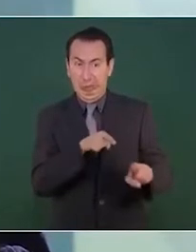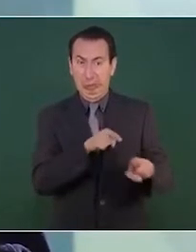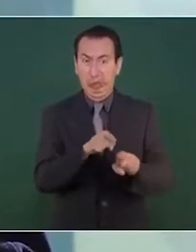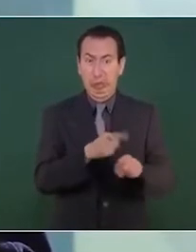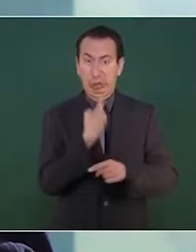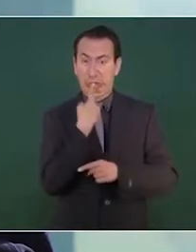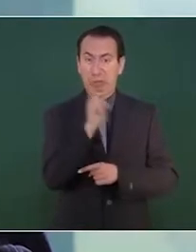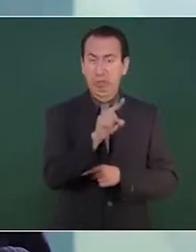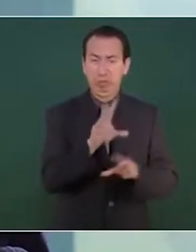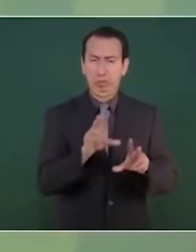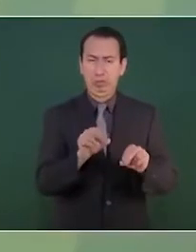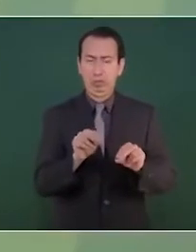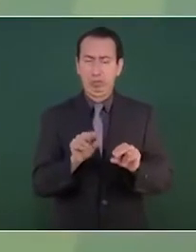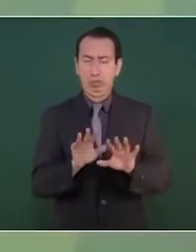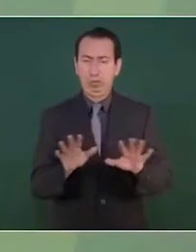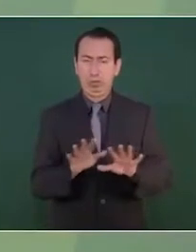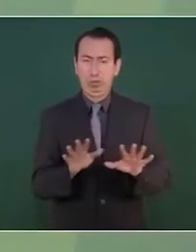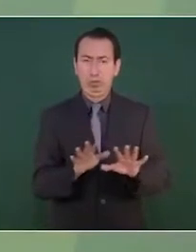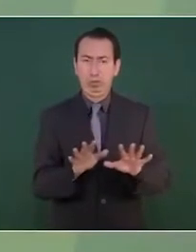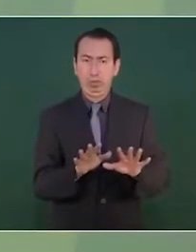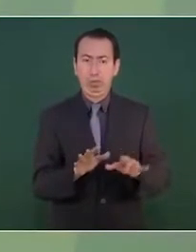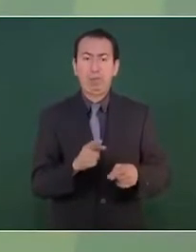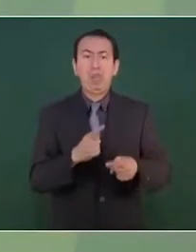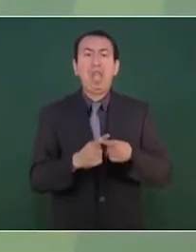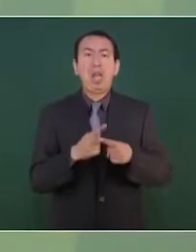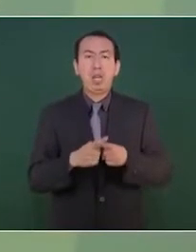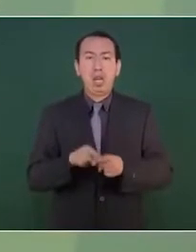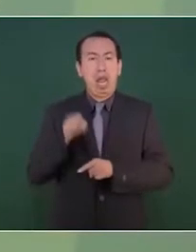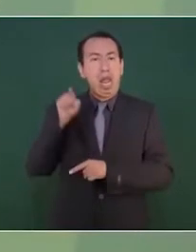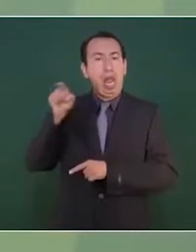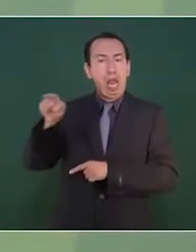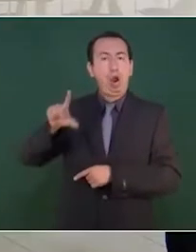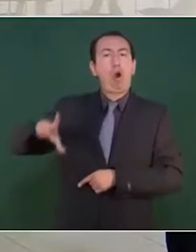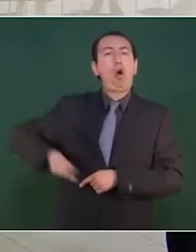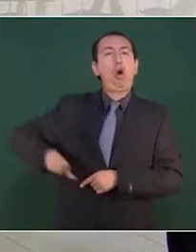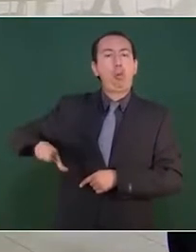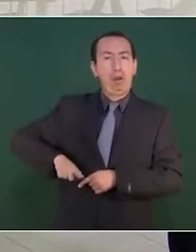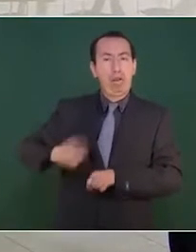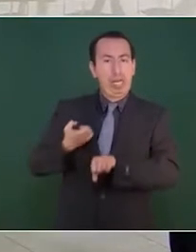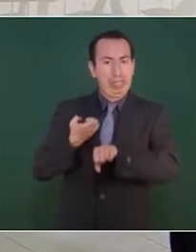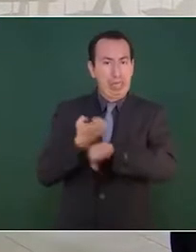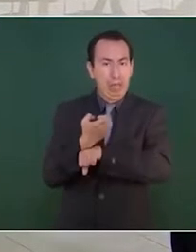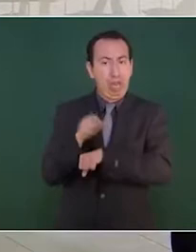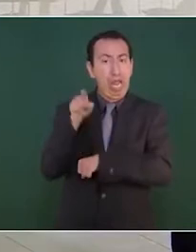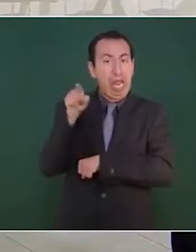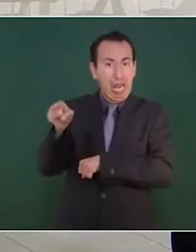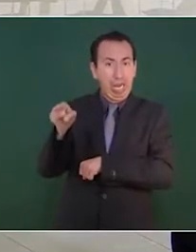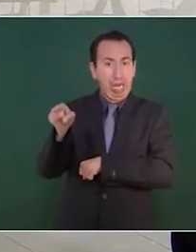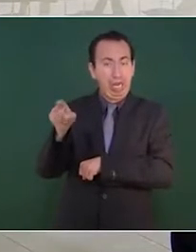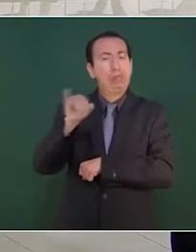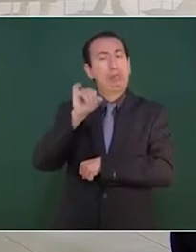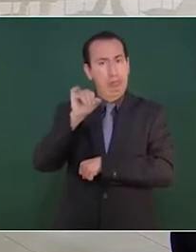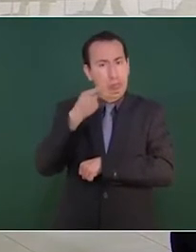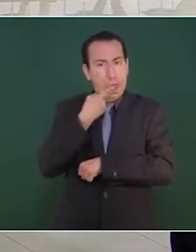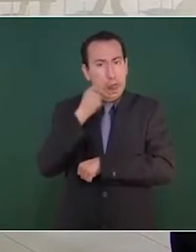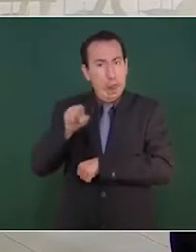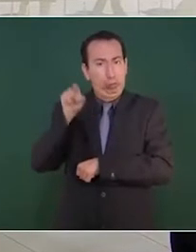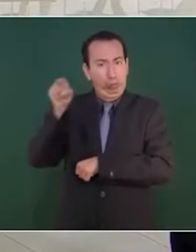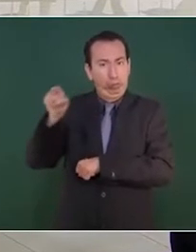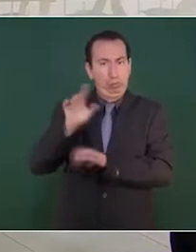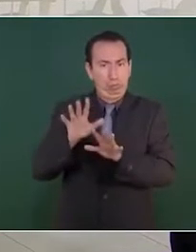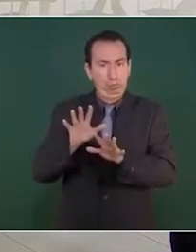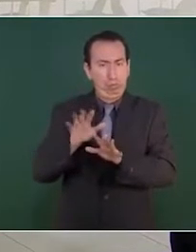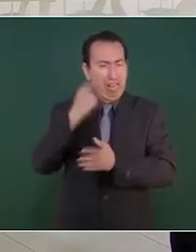Lo está haciendo el gobierno del estado y creo que hace